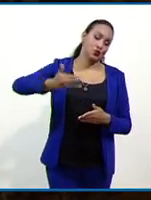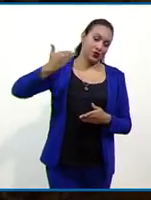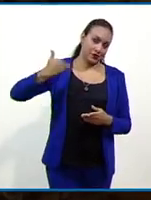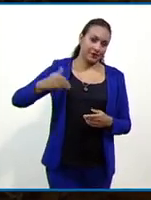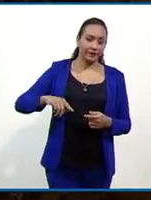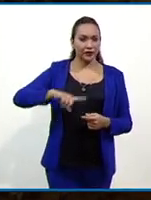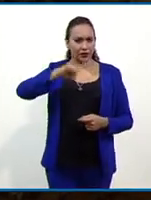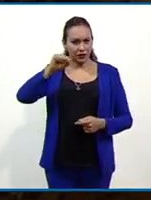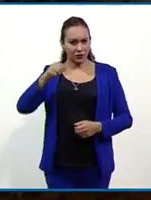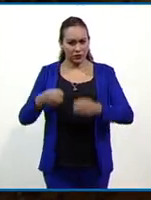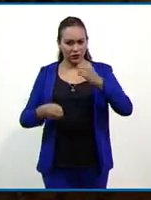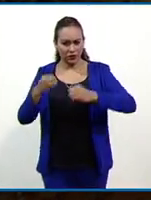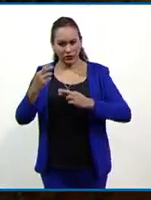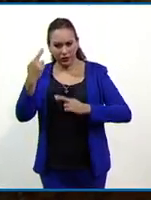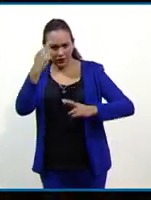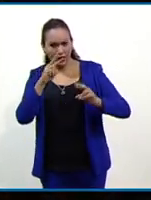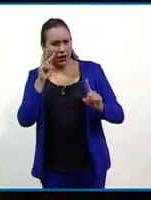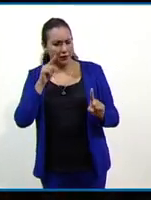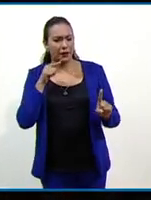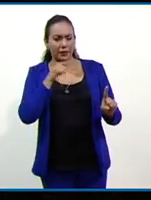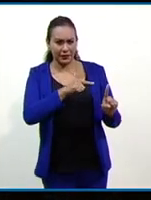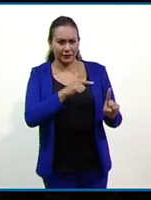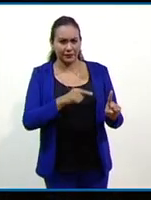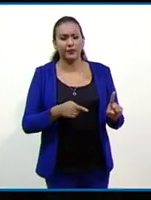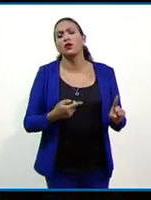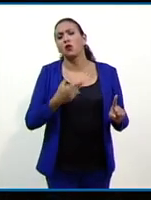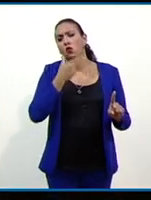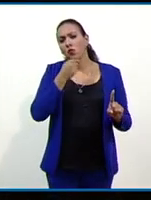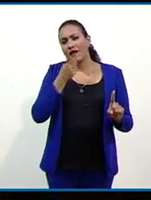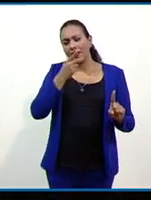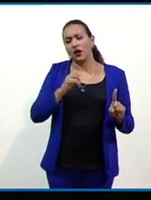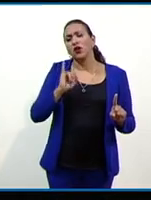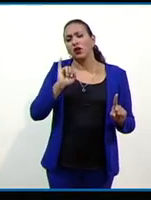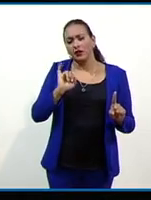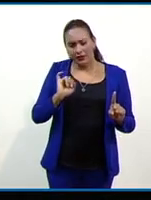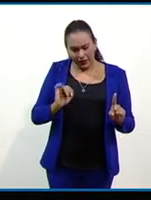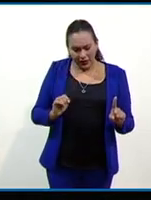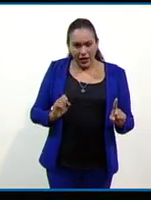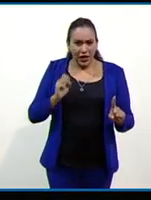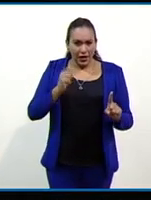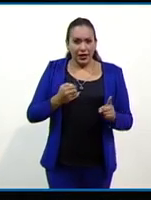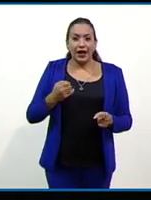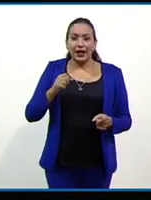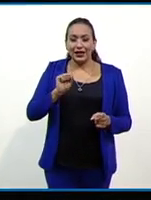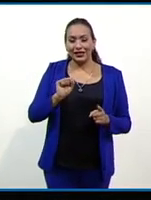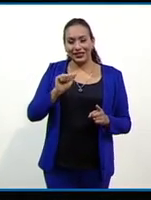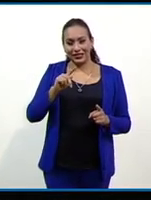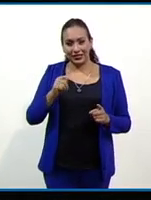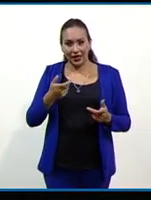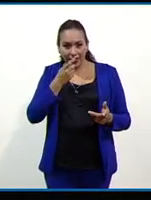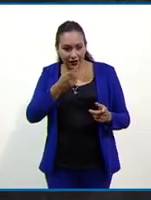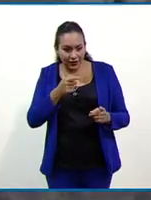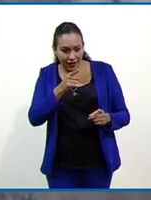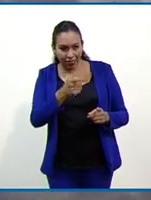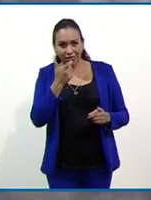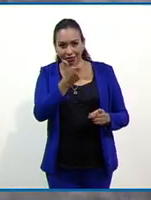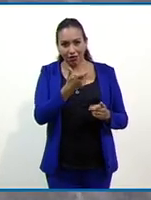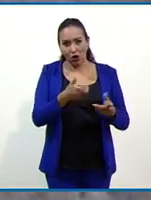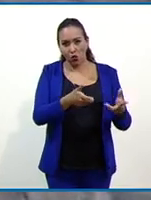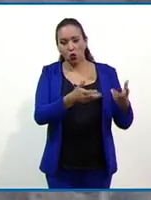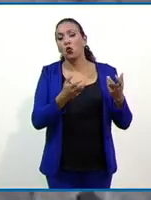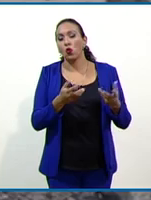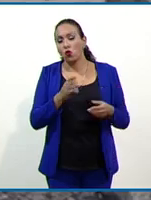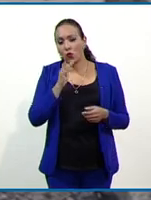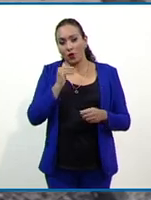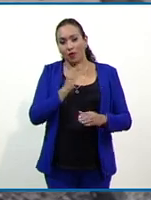la segunda sala determinó que cuando la Unidad de Inteligencia Financiera de la Secretaría de Hacienda realice el bloqueo financiero de personas bajo